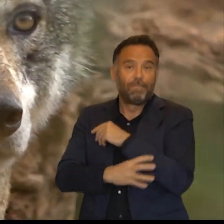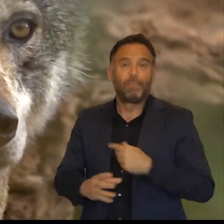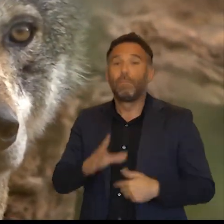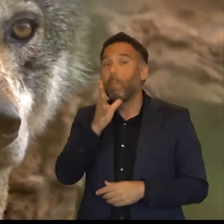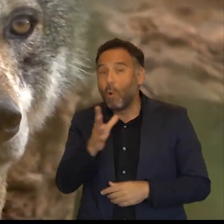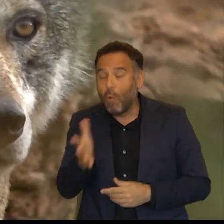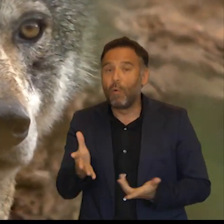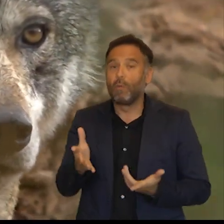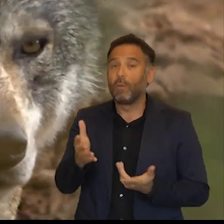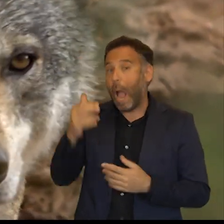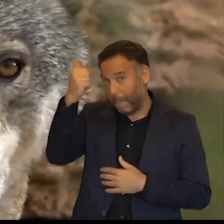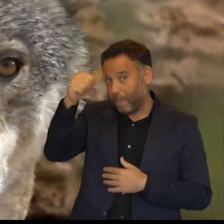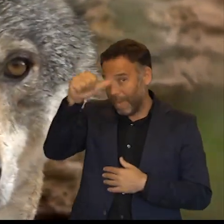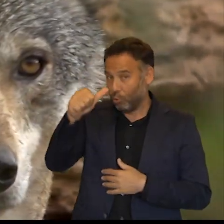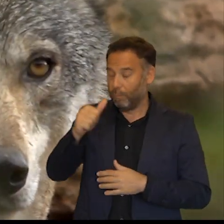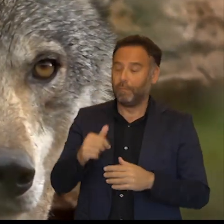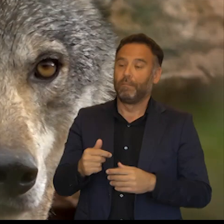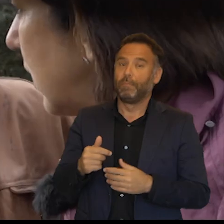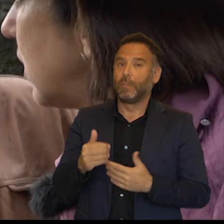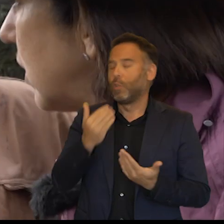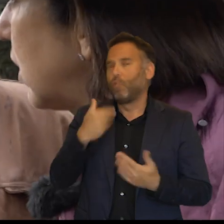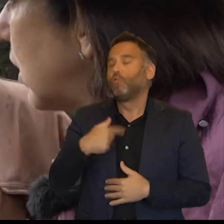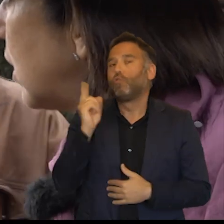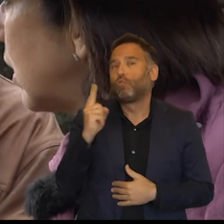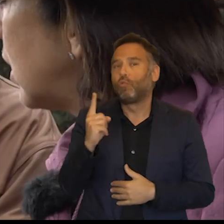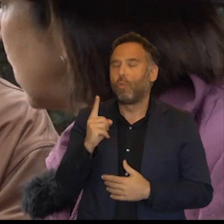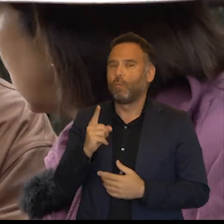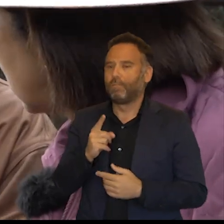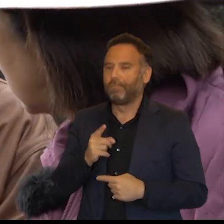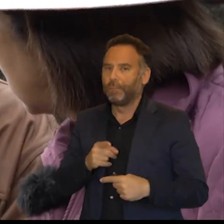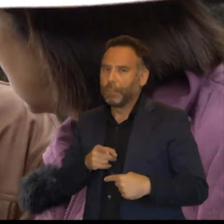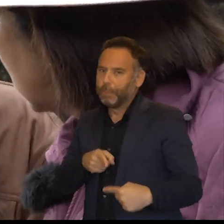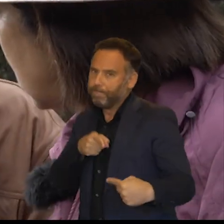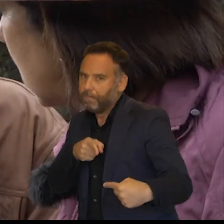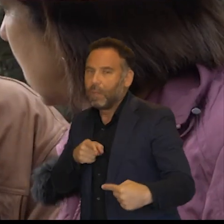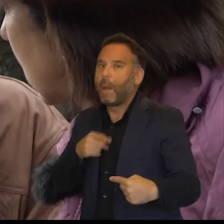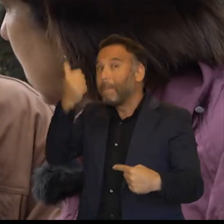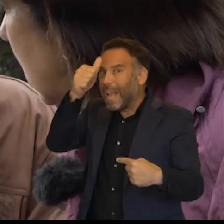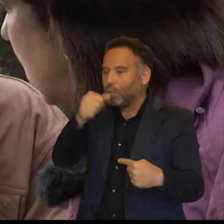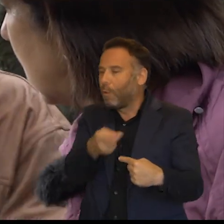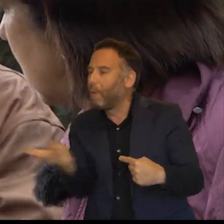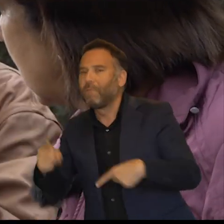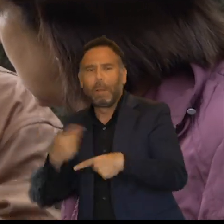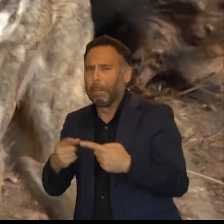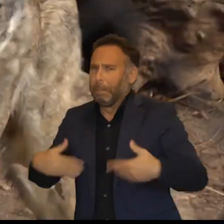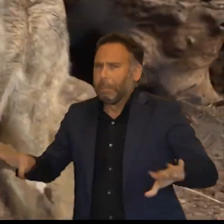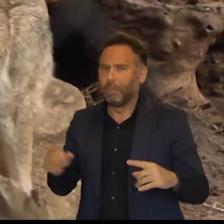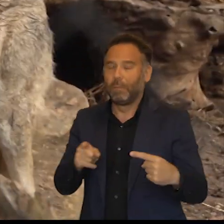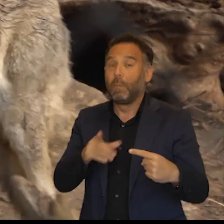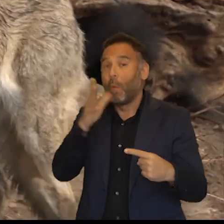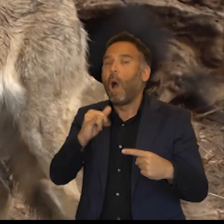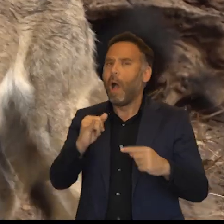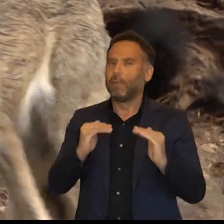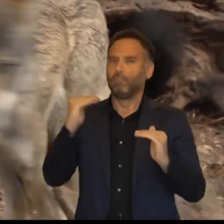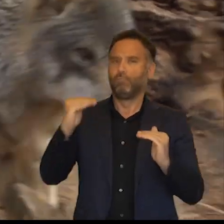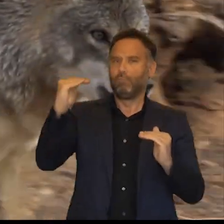macho... Yo solo tengo que pelearme con el macho, porque hay dos jerarquías en la manada de macho y de